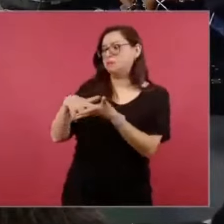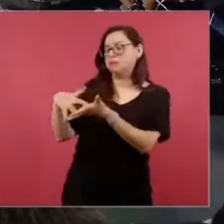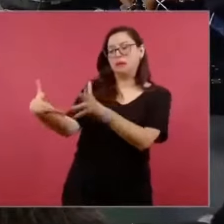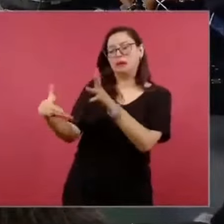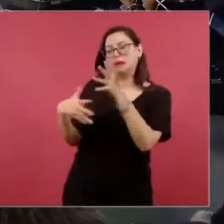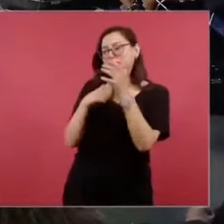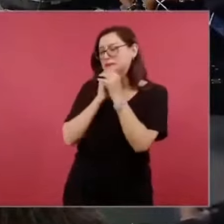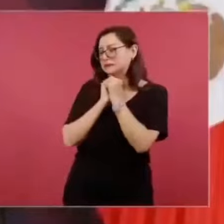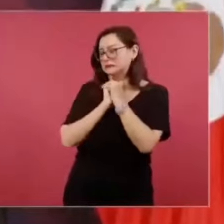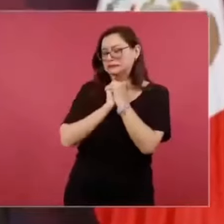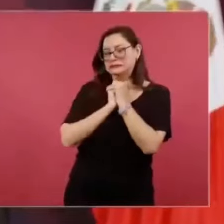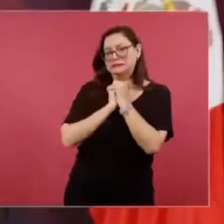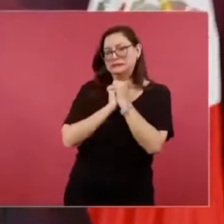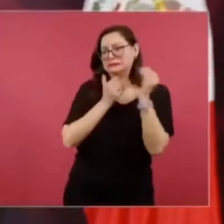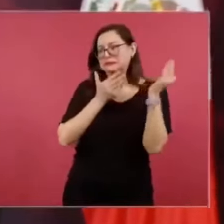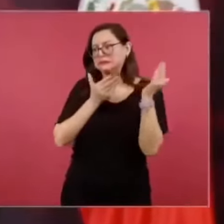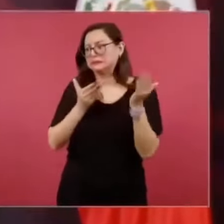prejuzgados.